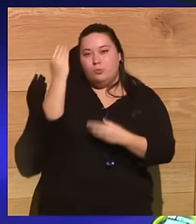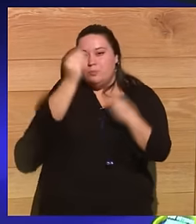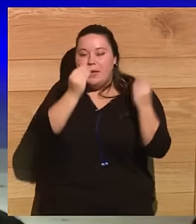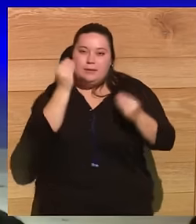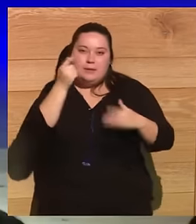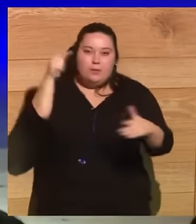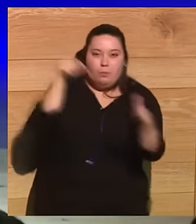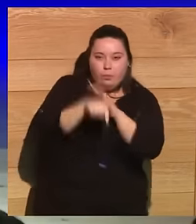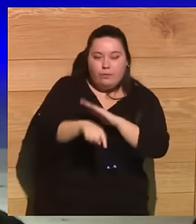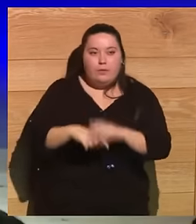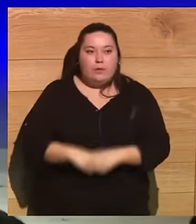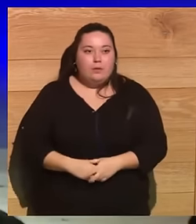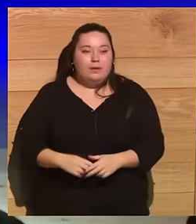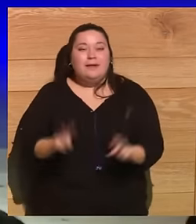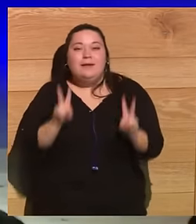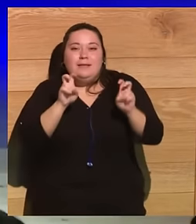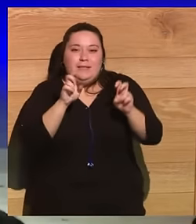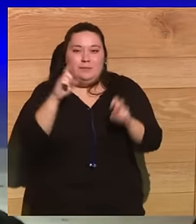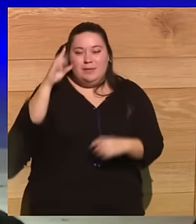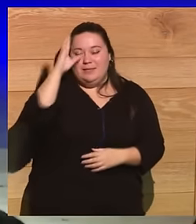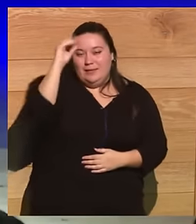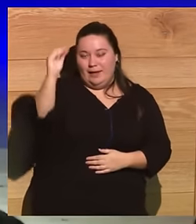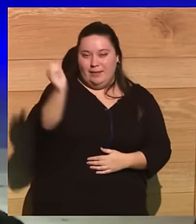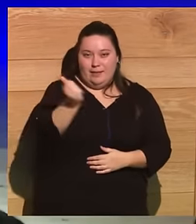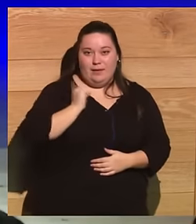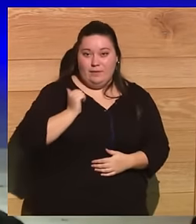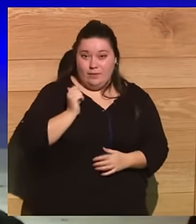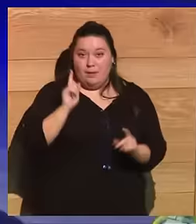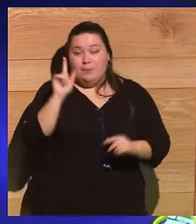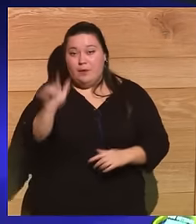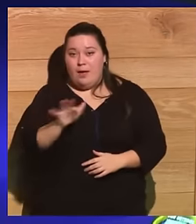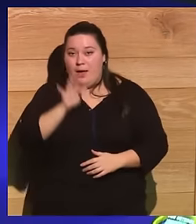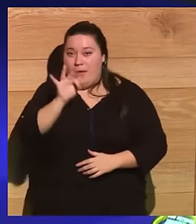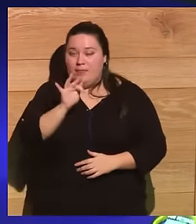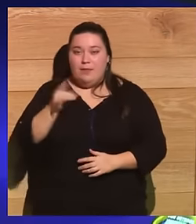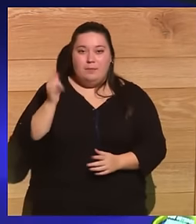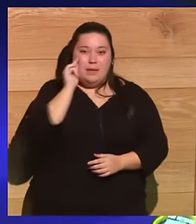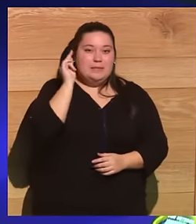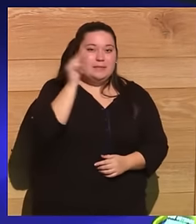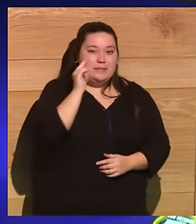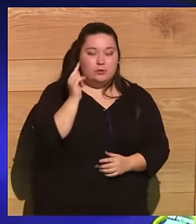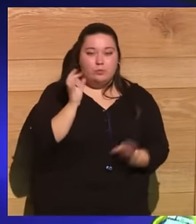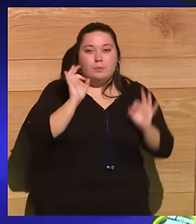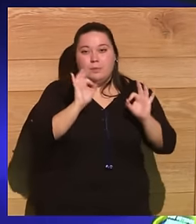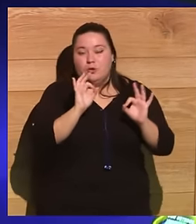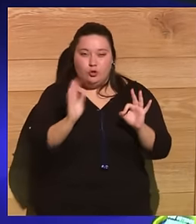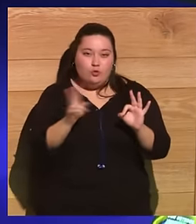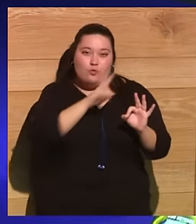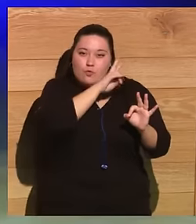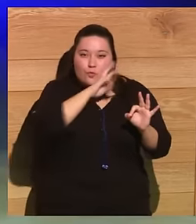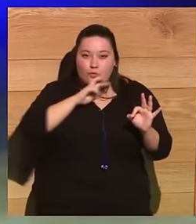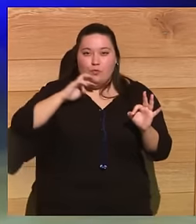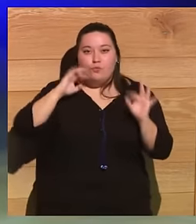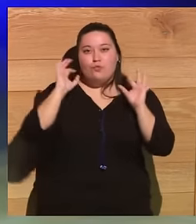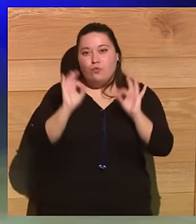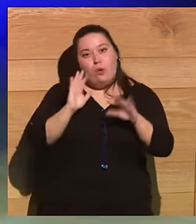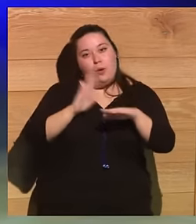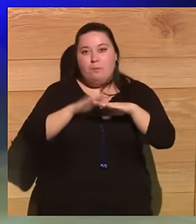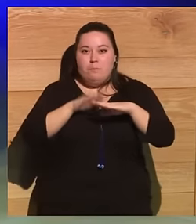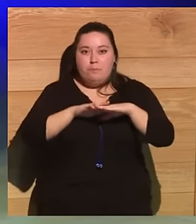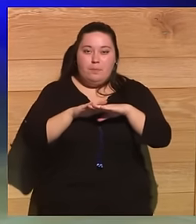continuamente, de la inteligencia artificial, pero también de descubrimientos que son muy, muy valiosos